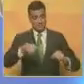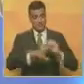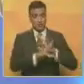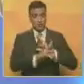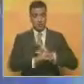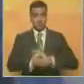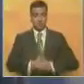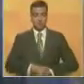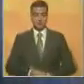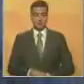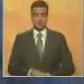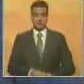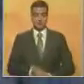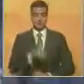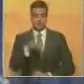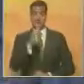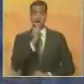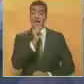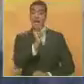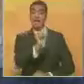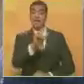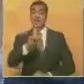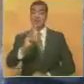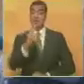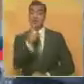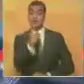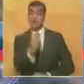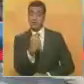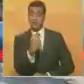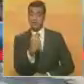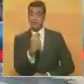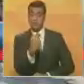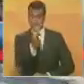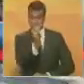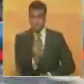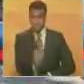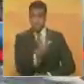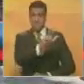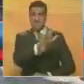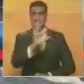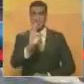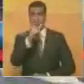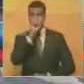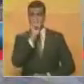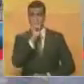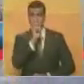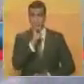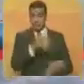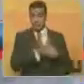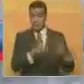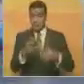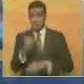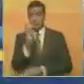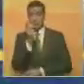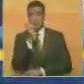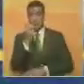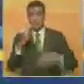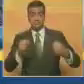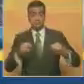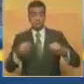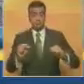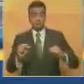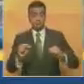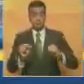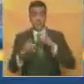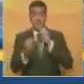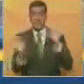Catia. El director de ese organismo, Ángel Rincón, indicó que Ángel Berrengifo, de 39 años, fue interceptado por dos sujetos en motos, quienes sin